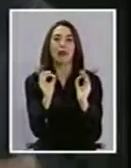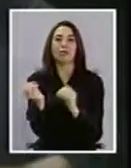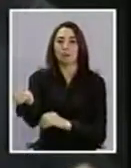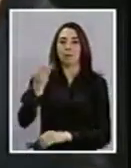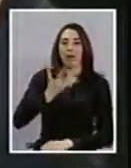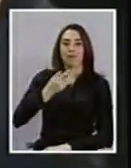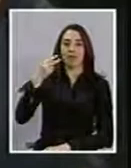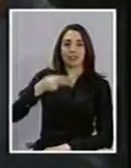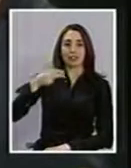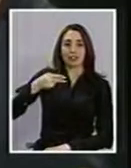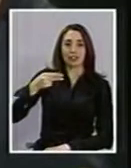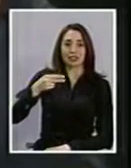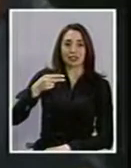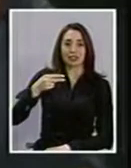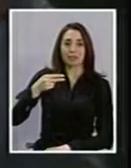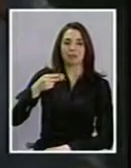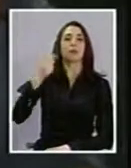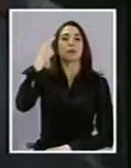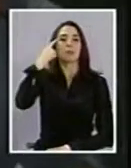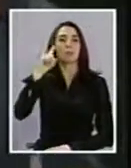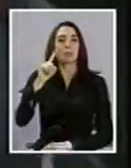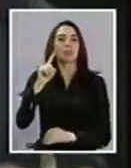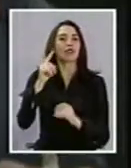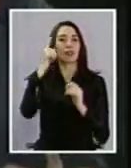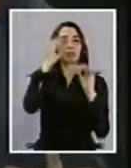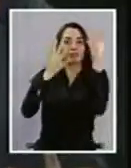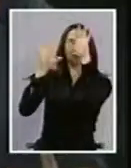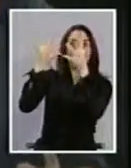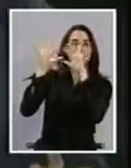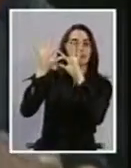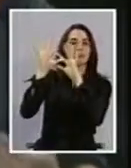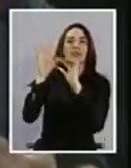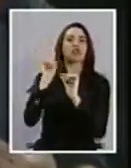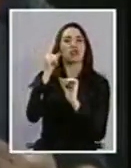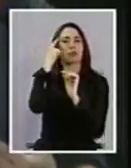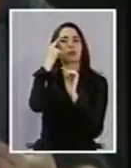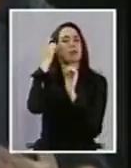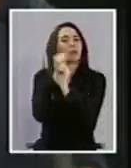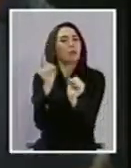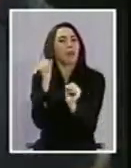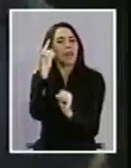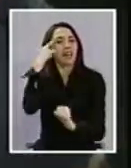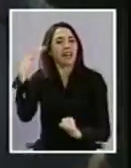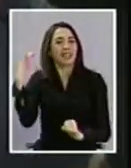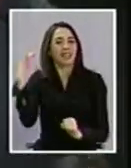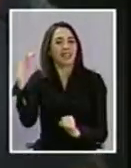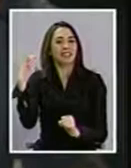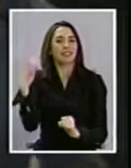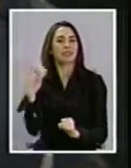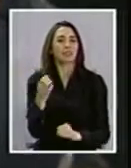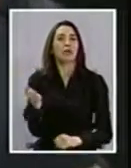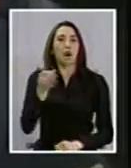that news, but very surreal. It wasn't really believable. As right. In, I was going, okay.